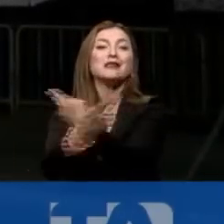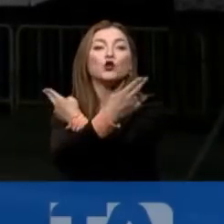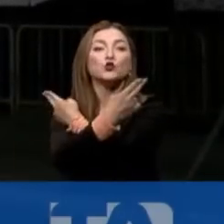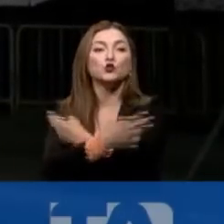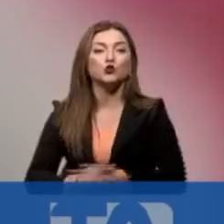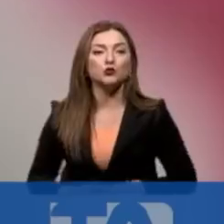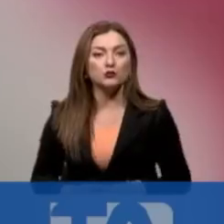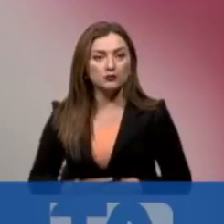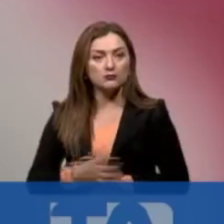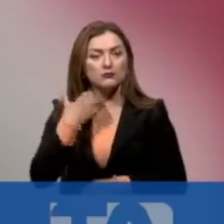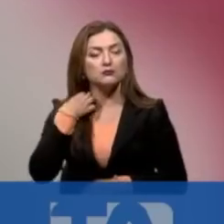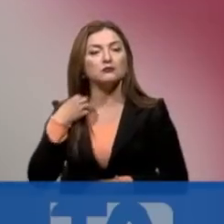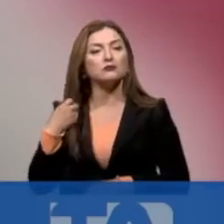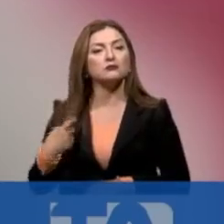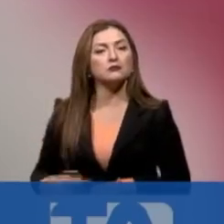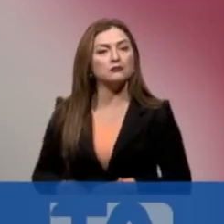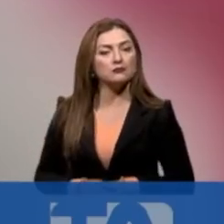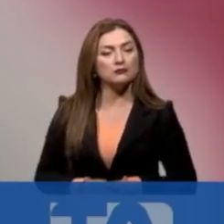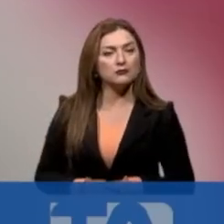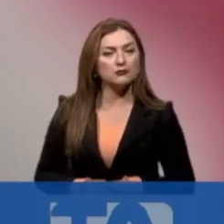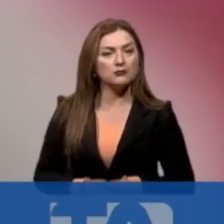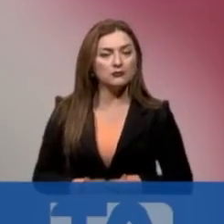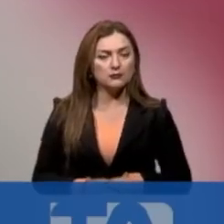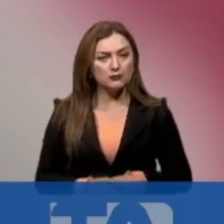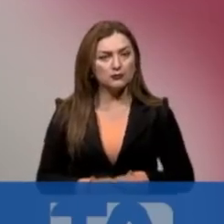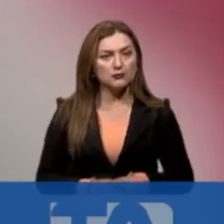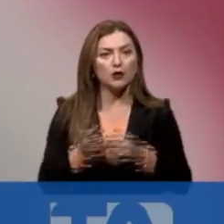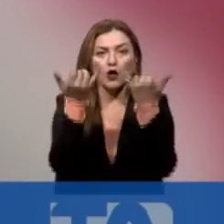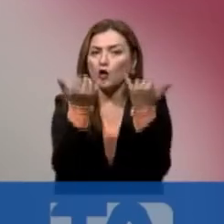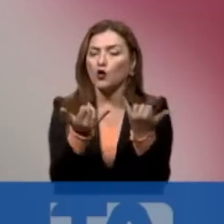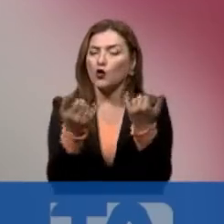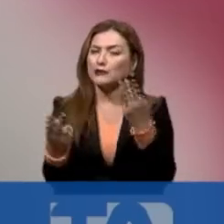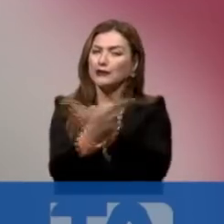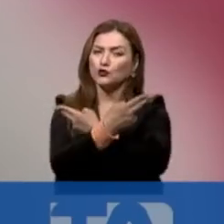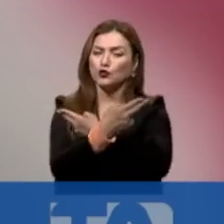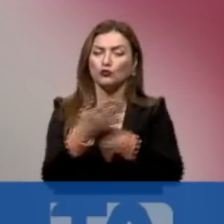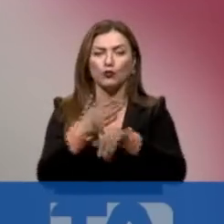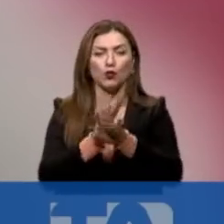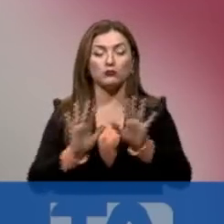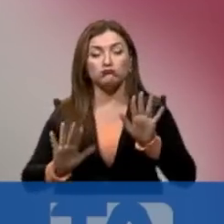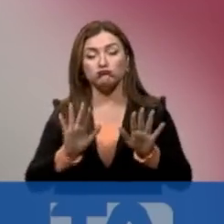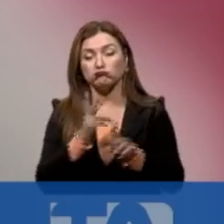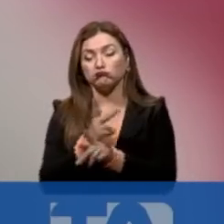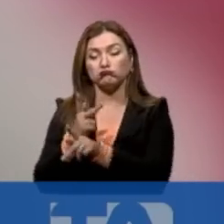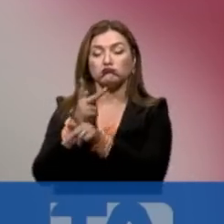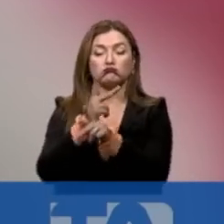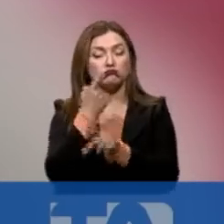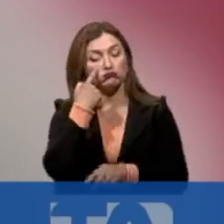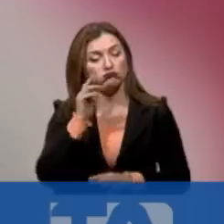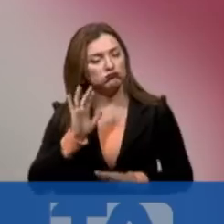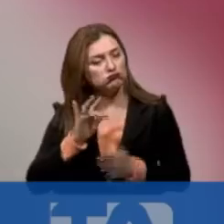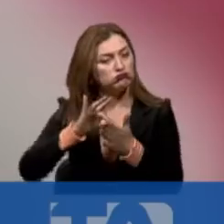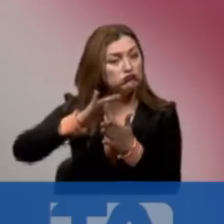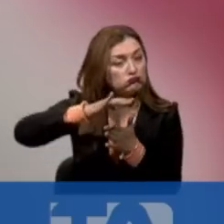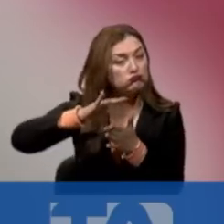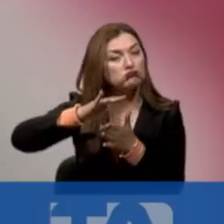Quito. En este momento está clausurada como una medida preventiva, como una medida cautelar. Evidentemente, como en todo